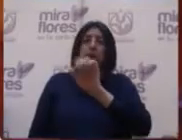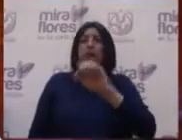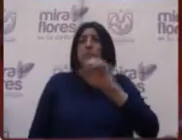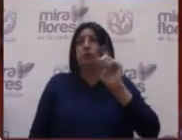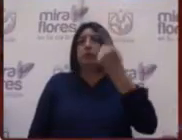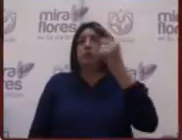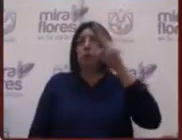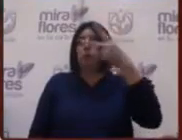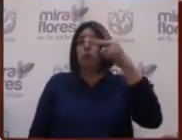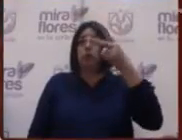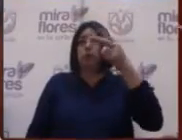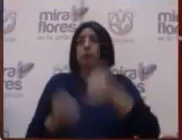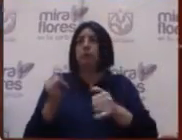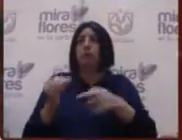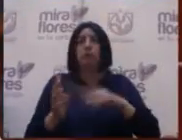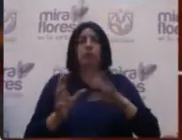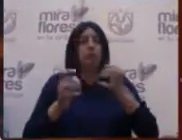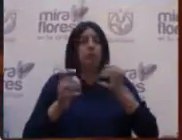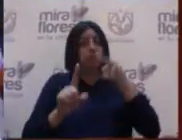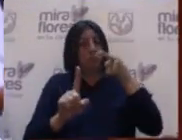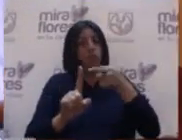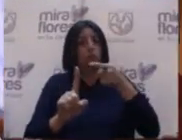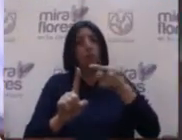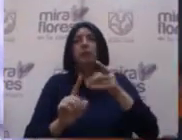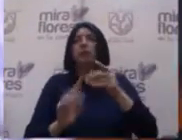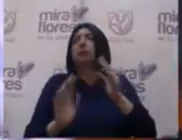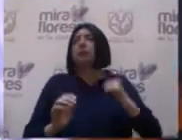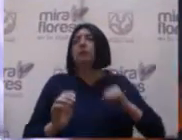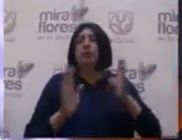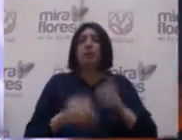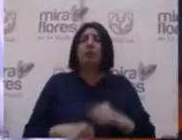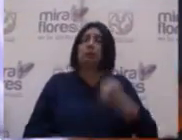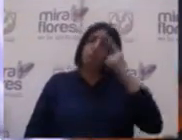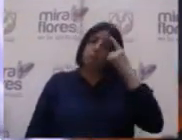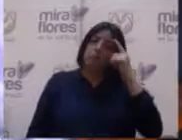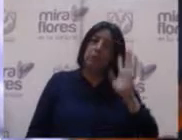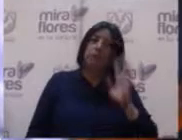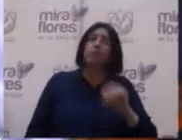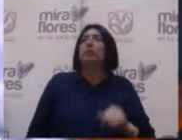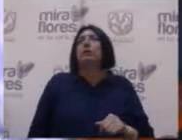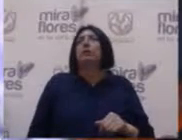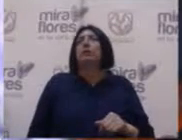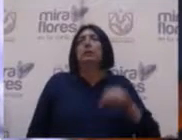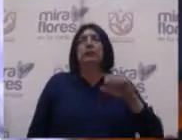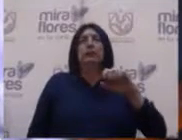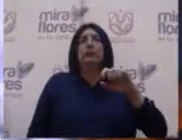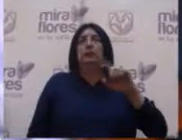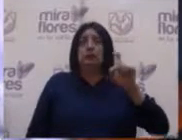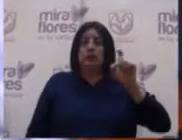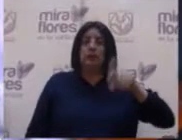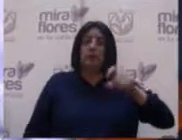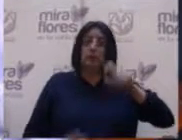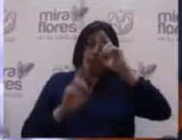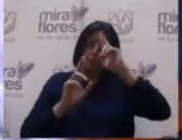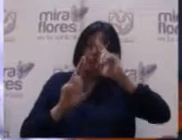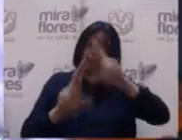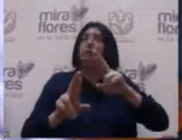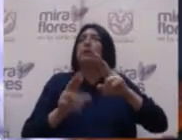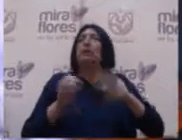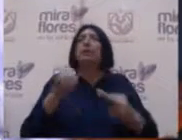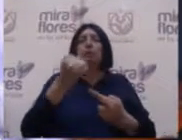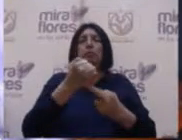y última intervención. Sí, yo quiero remarcar, señor alcalde, considero que se debe respetar a los regidores